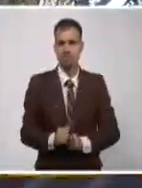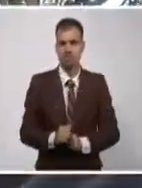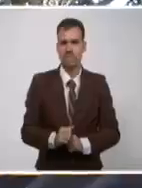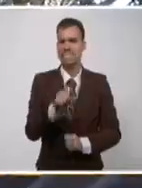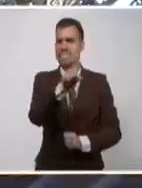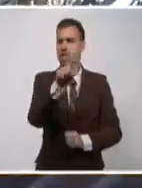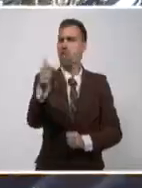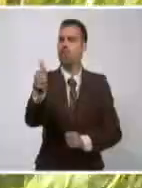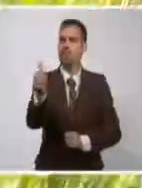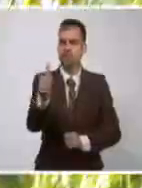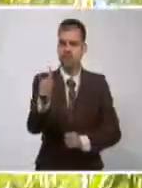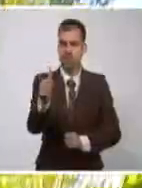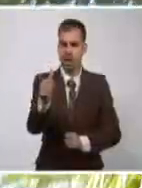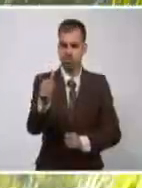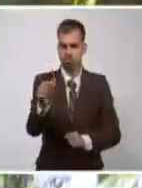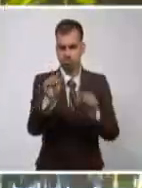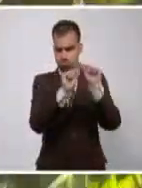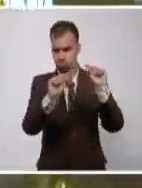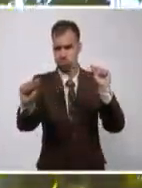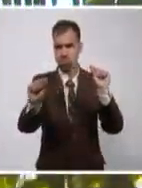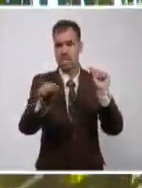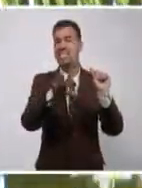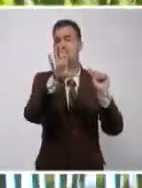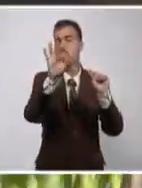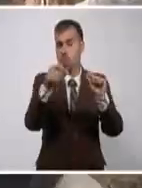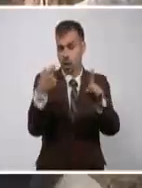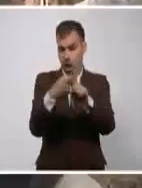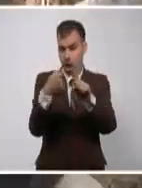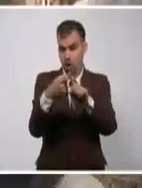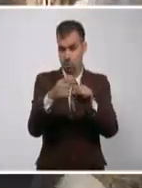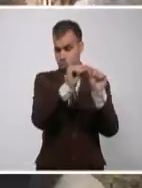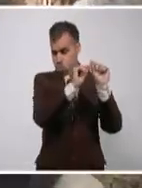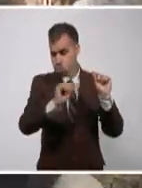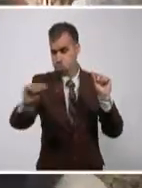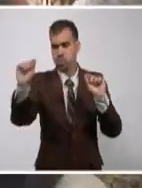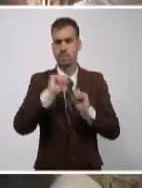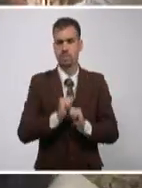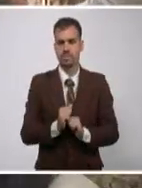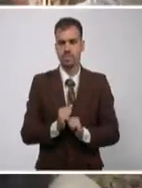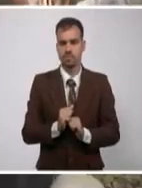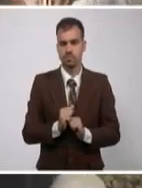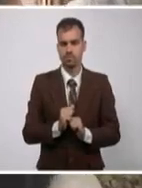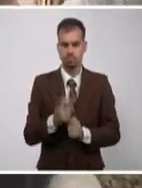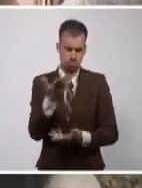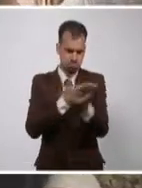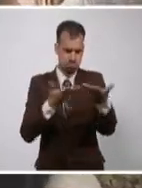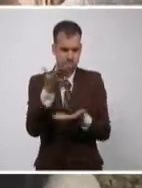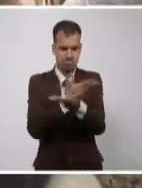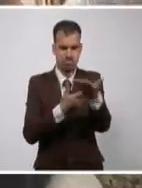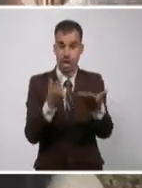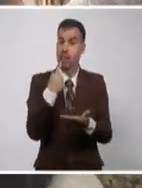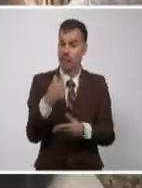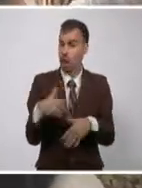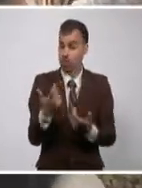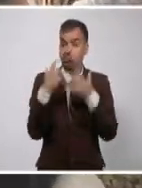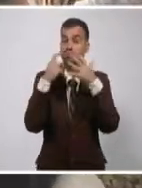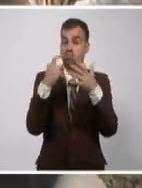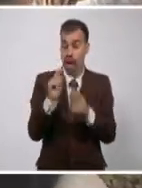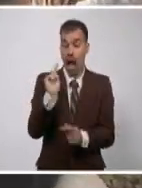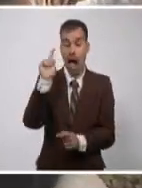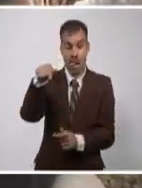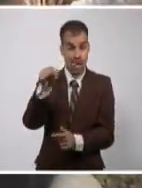a alcanzar una velocidad de 50 kilómetros por hora. En el intercambio, Torres Iríbar insistió en la importancia de Montebarreto